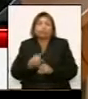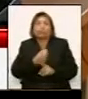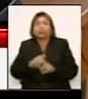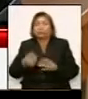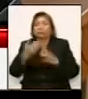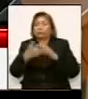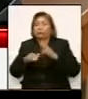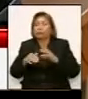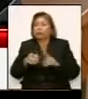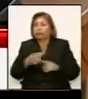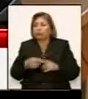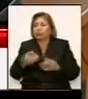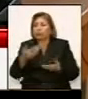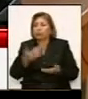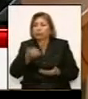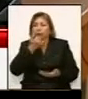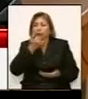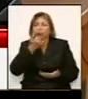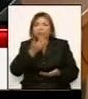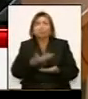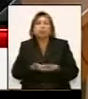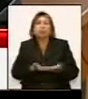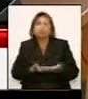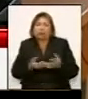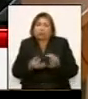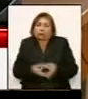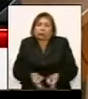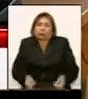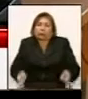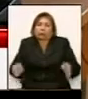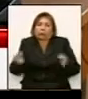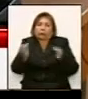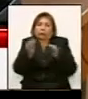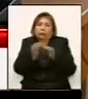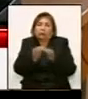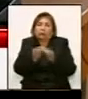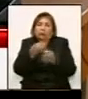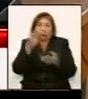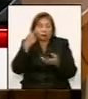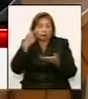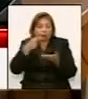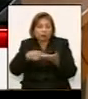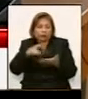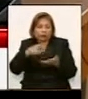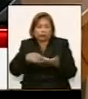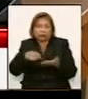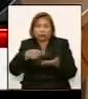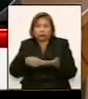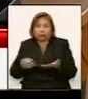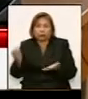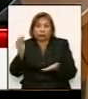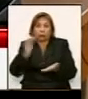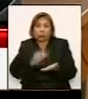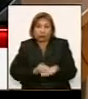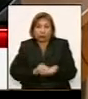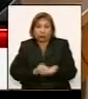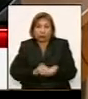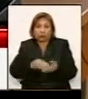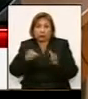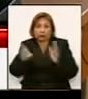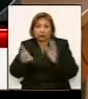sundance o conocidas causas y nos presta importante desde distintos aspectos seguir investigando más a nivel legal